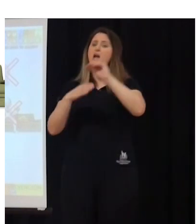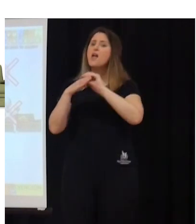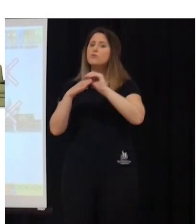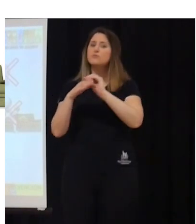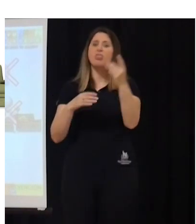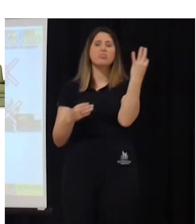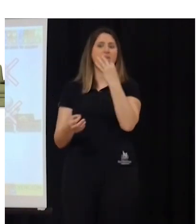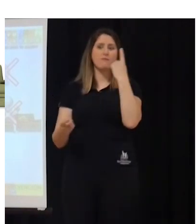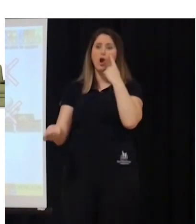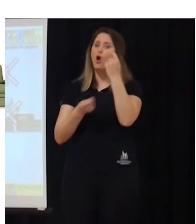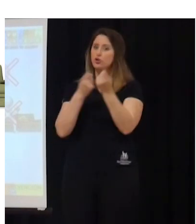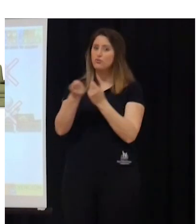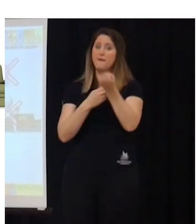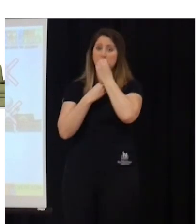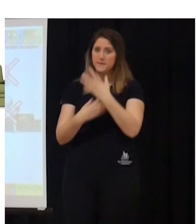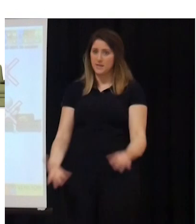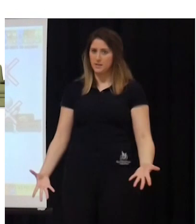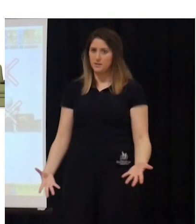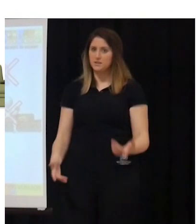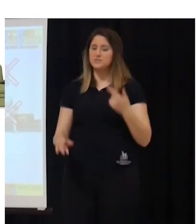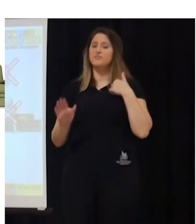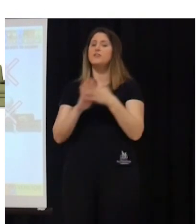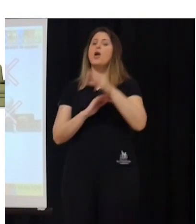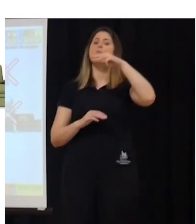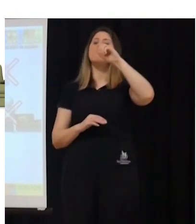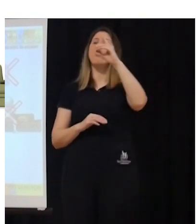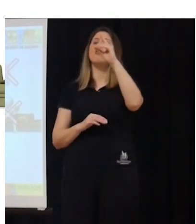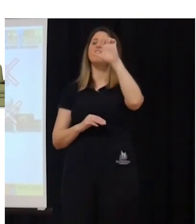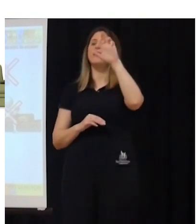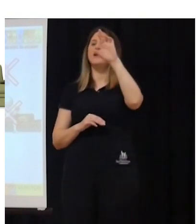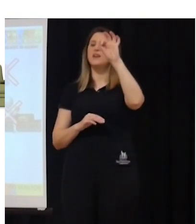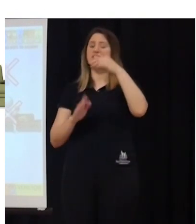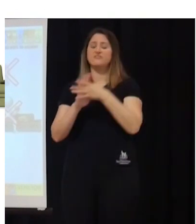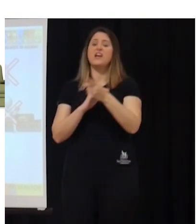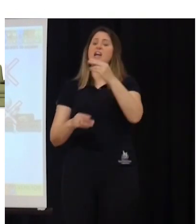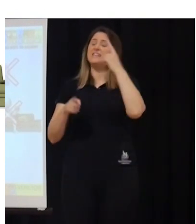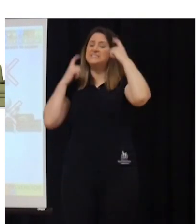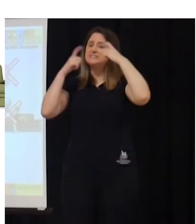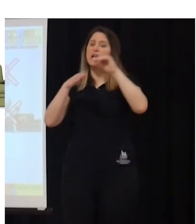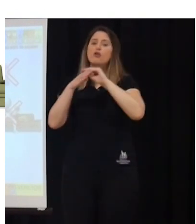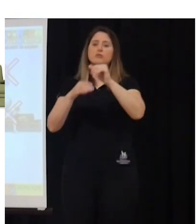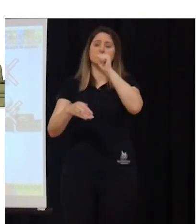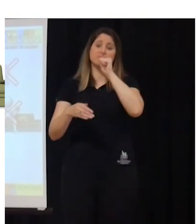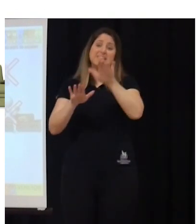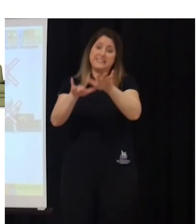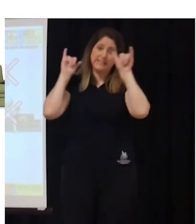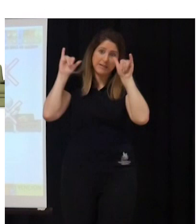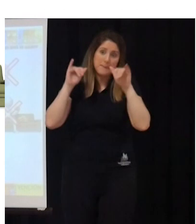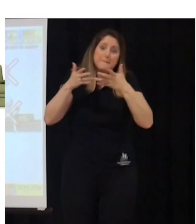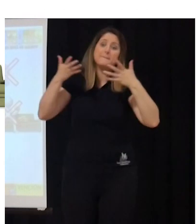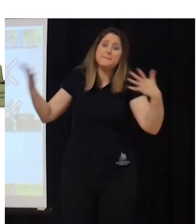alcohol. La OMS en realidad dice, no hay que moderar, no hay que consumir alcohol. Hoy en día, aquello de